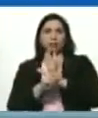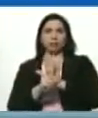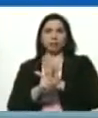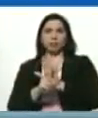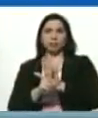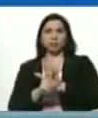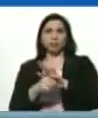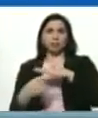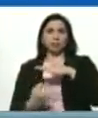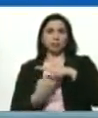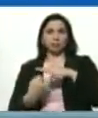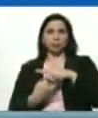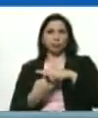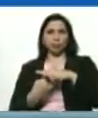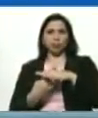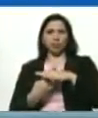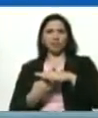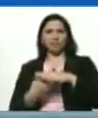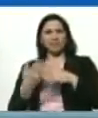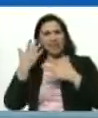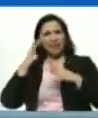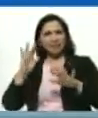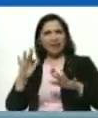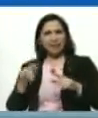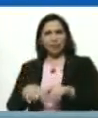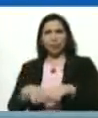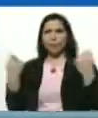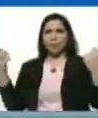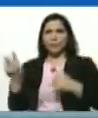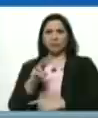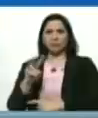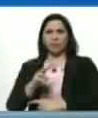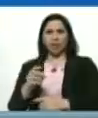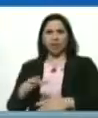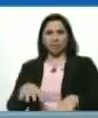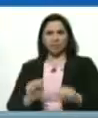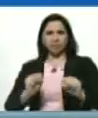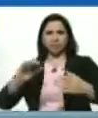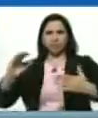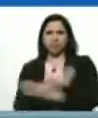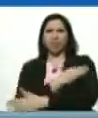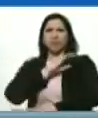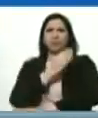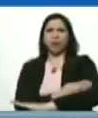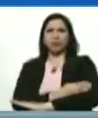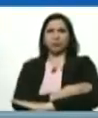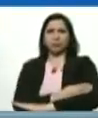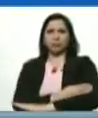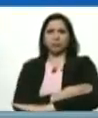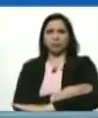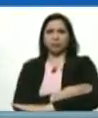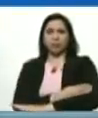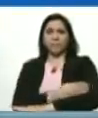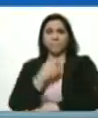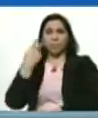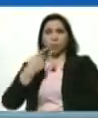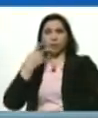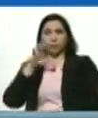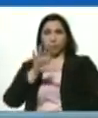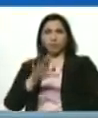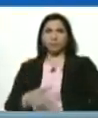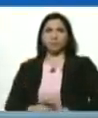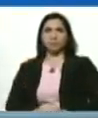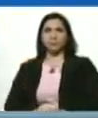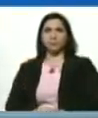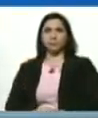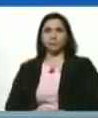para tratar de dividir a venezuela y darle un zarpazo y tomar por la fuerza el poder político en el país